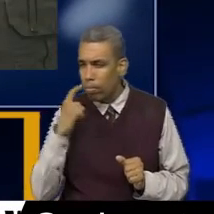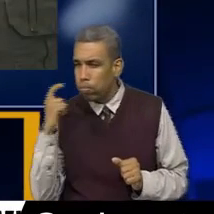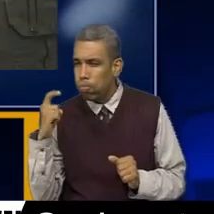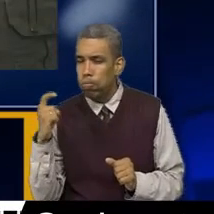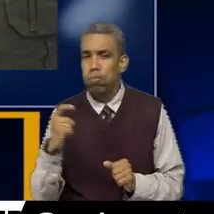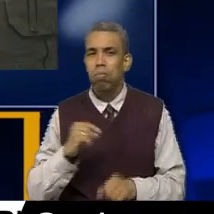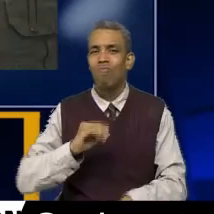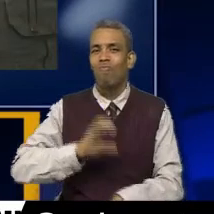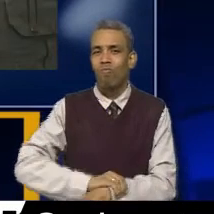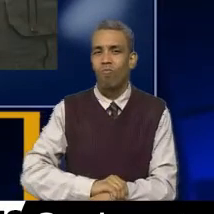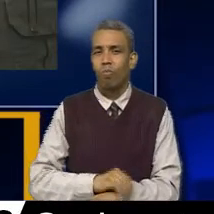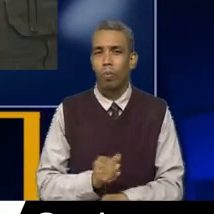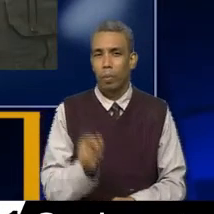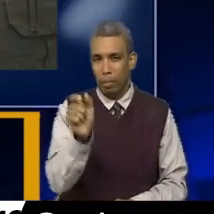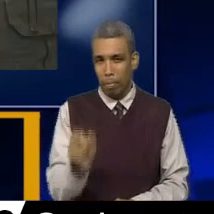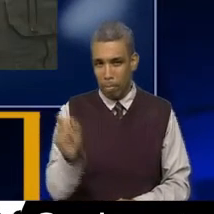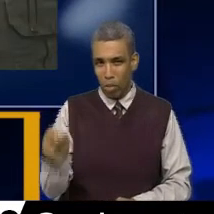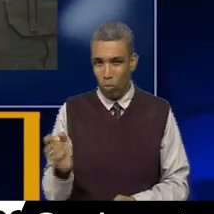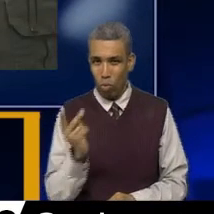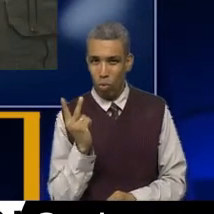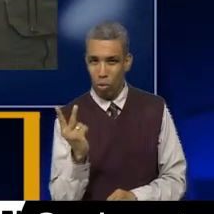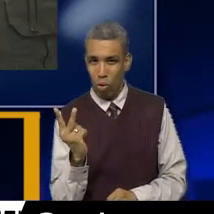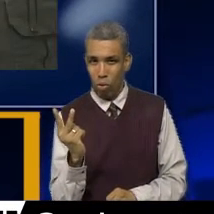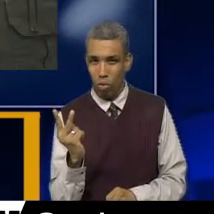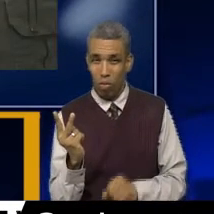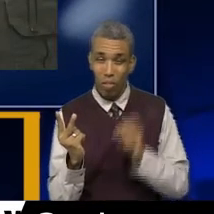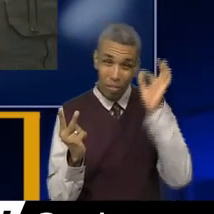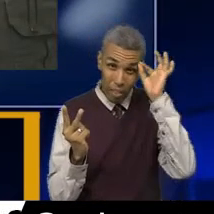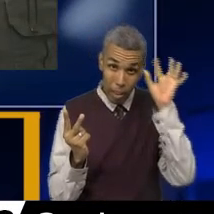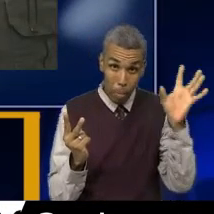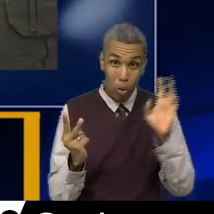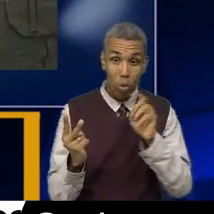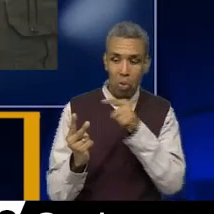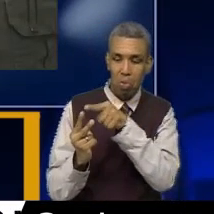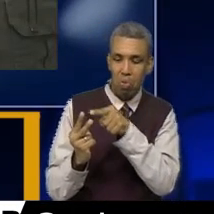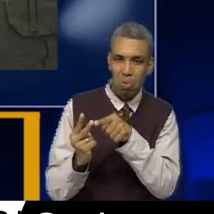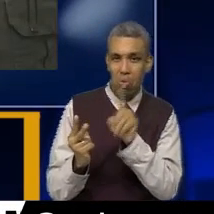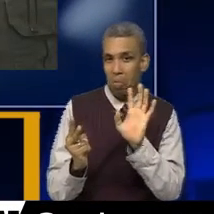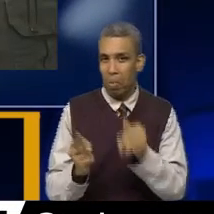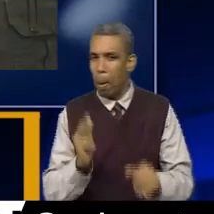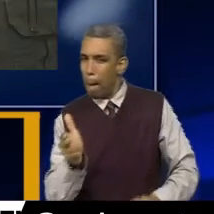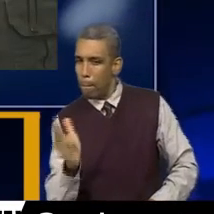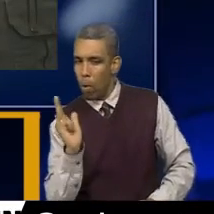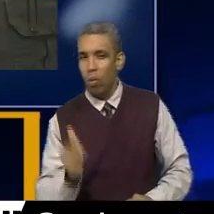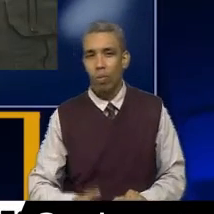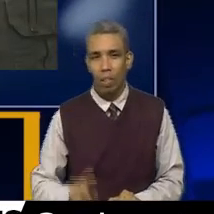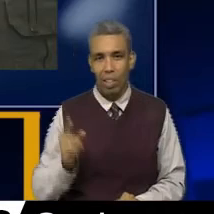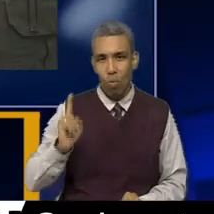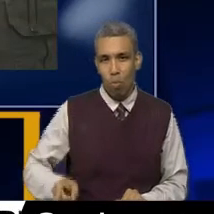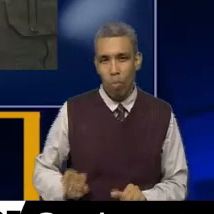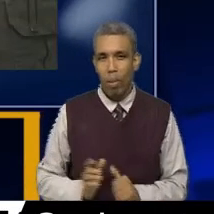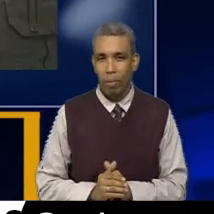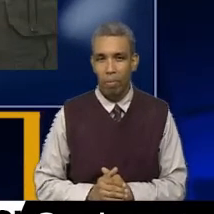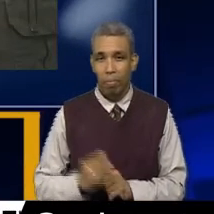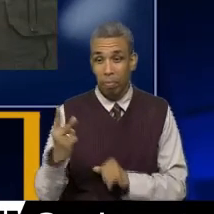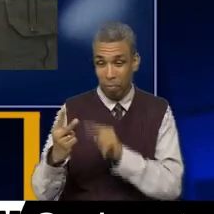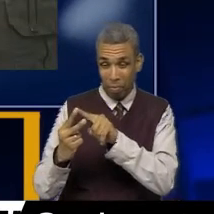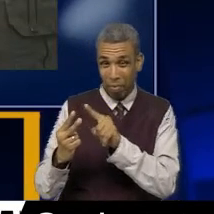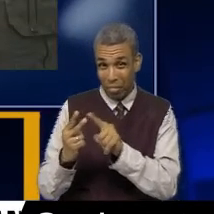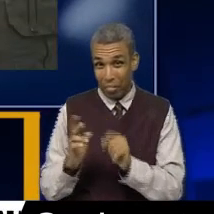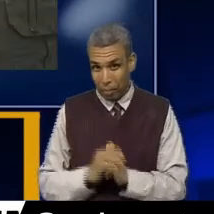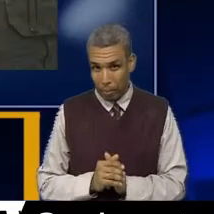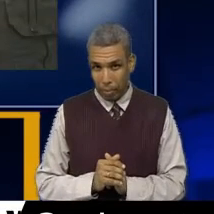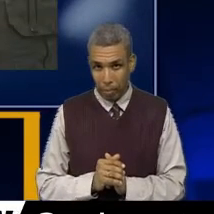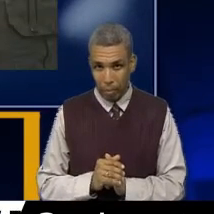posiblemente pero esos son los agresores, la incautación de un arma de fuego en hechos, pues, en los cuales van a ser ya materia